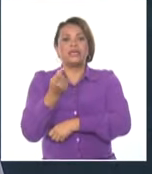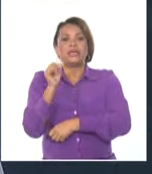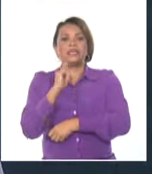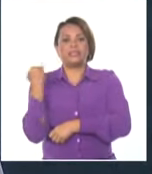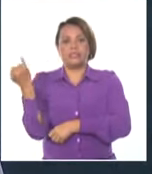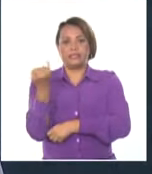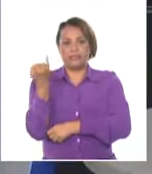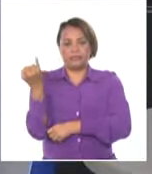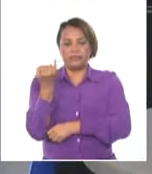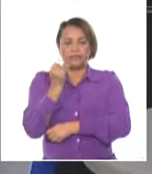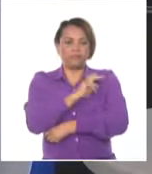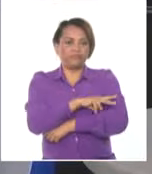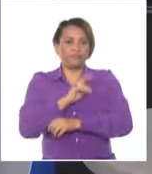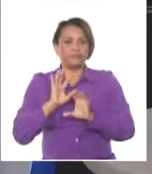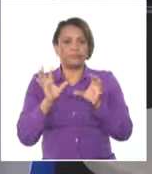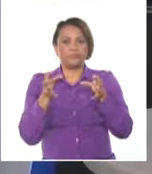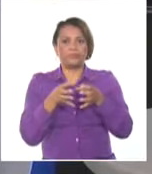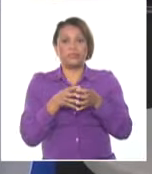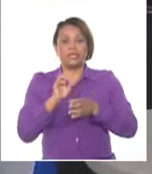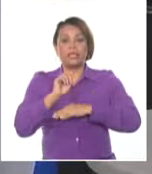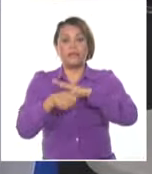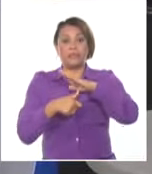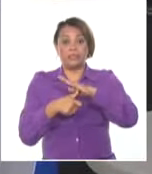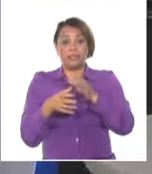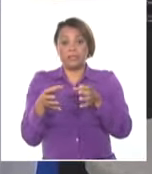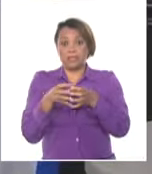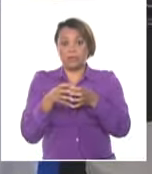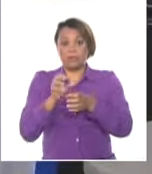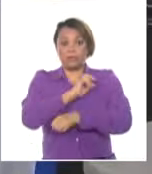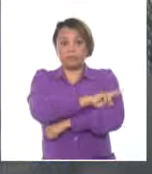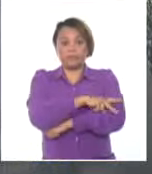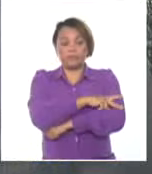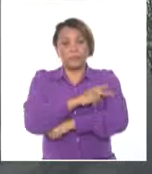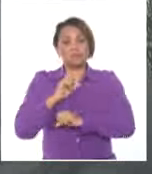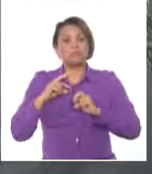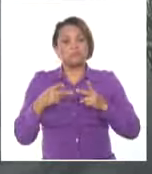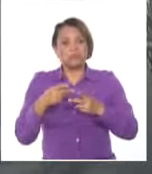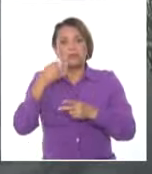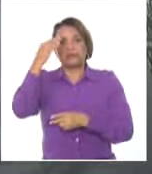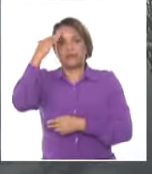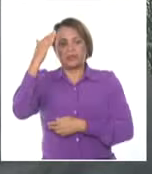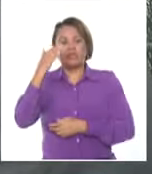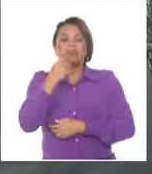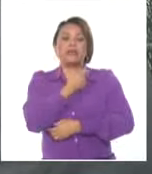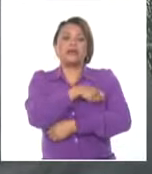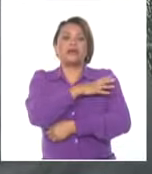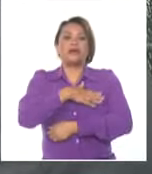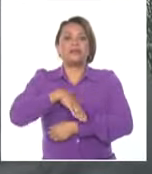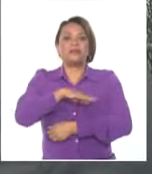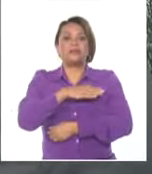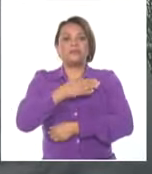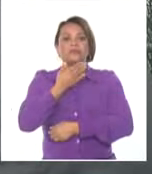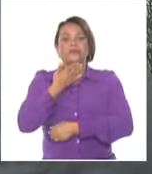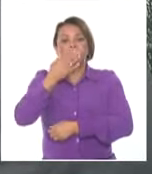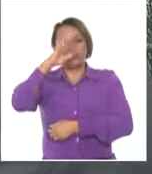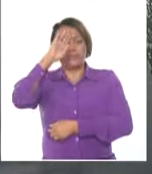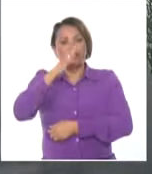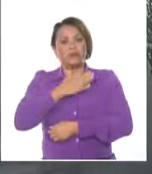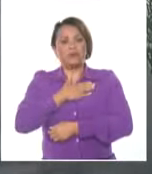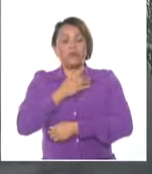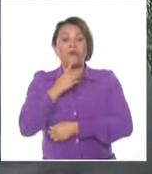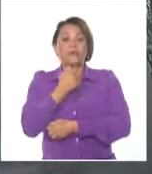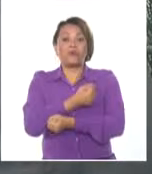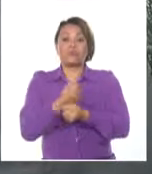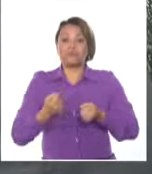Décima Williams, presidenta del Senado de Granada, reiteró su respaldo al pueblo cubano en su lucha por el levantamiento del bloqueo impuesto por el gobierno de